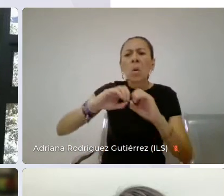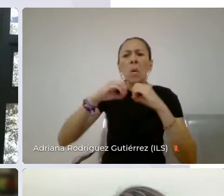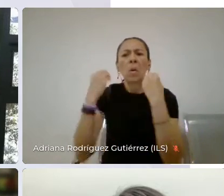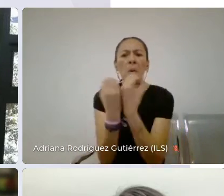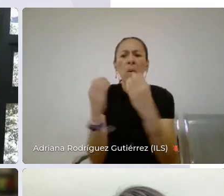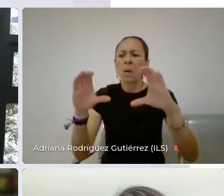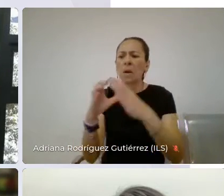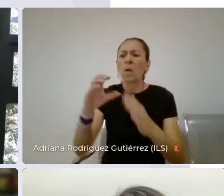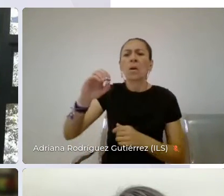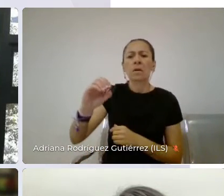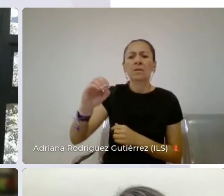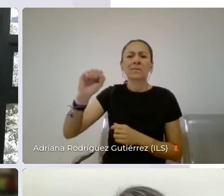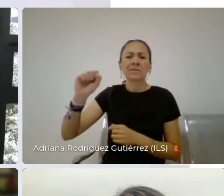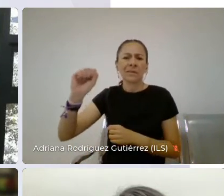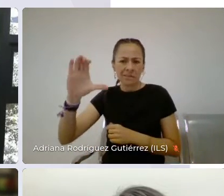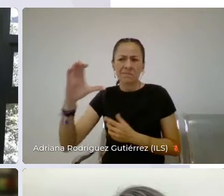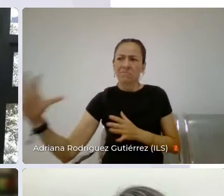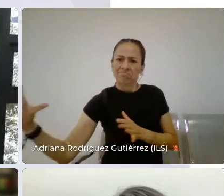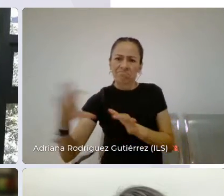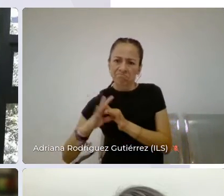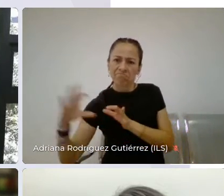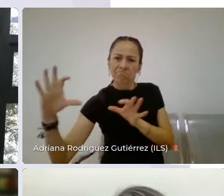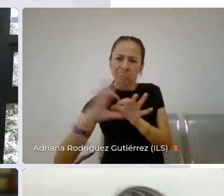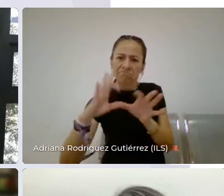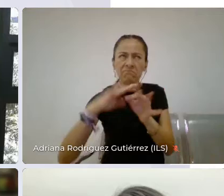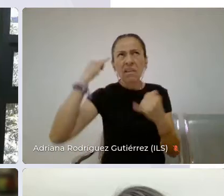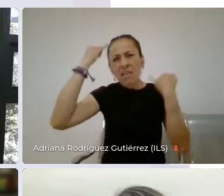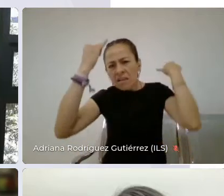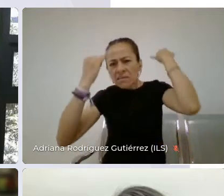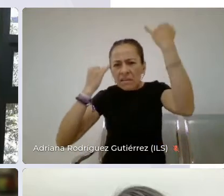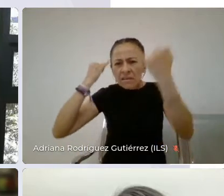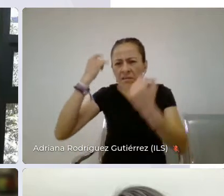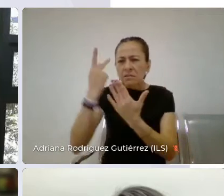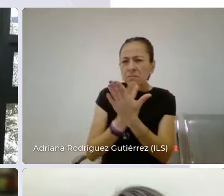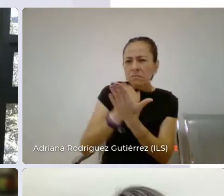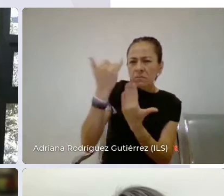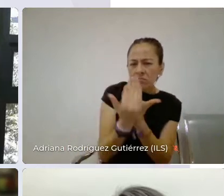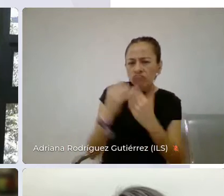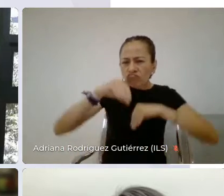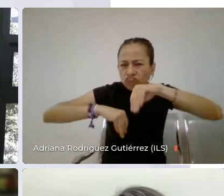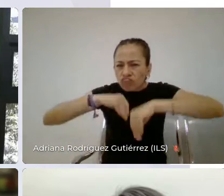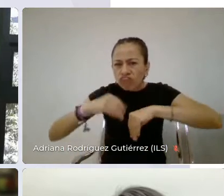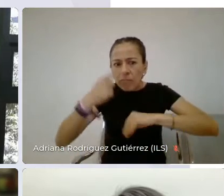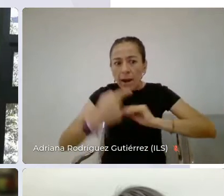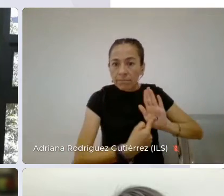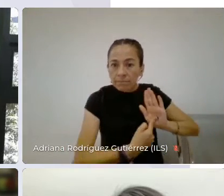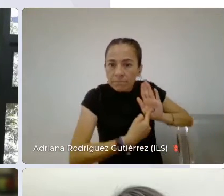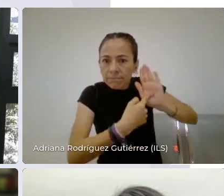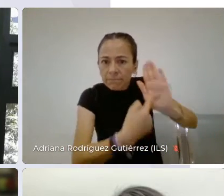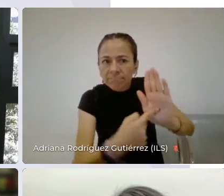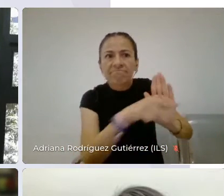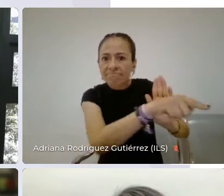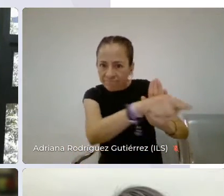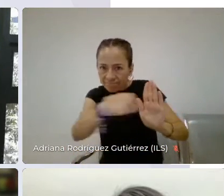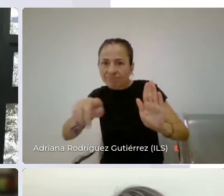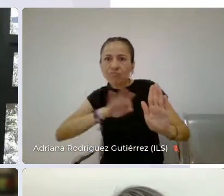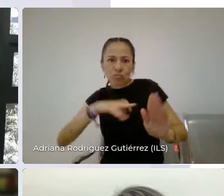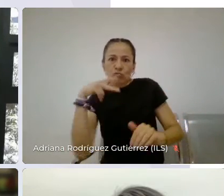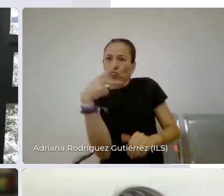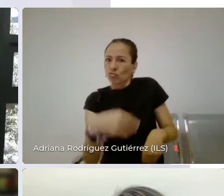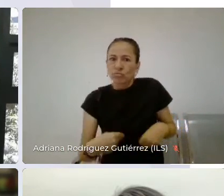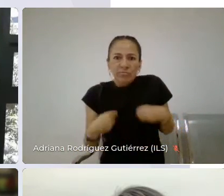el emprendimiento productivo de proyectos que les permita esta vida independiente, ya sea con sus propios negocios que se